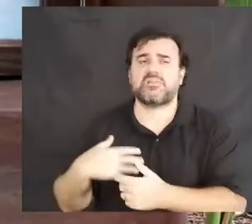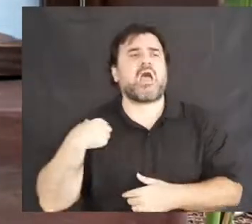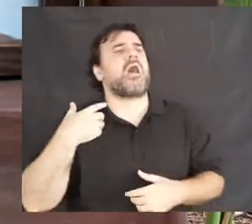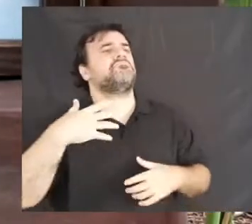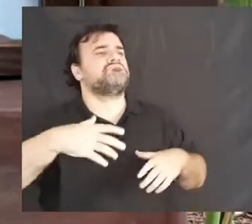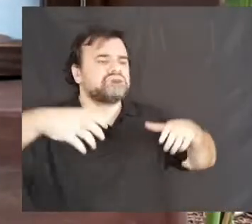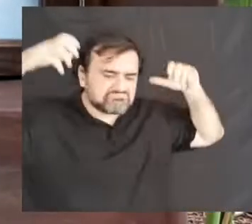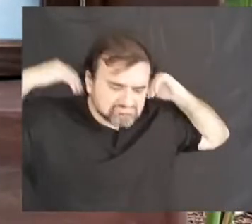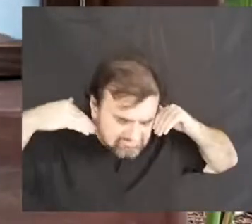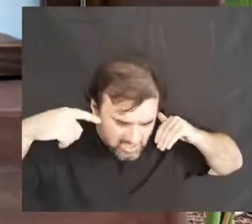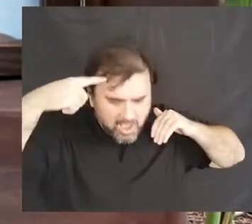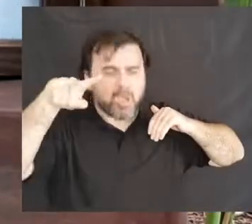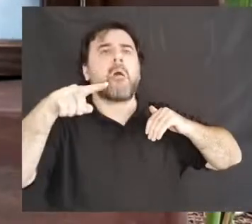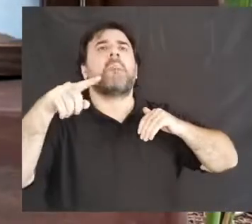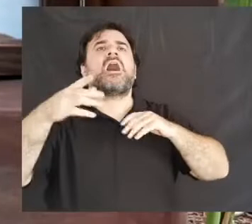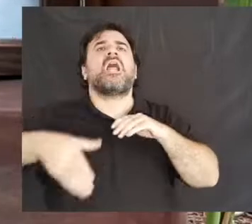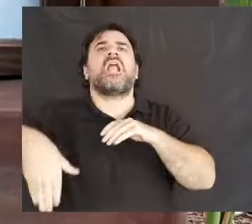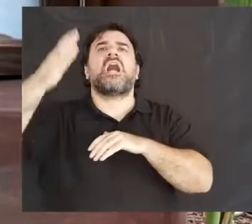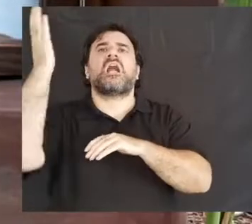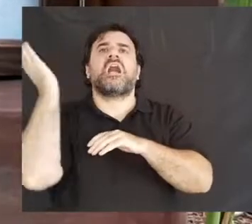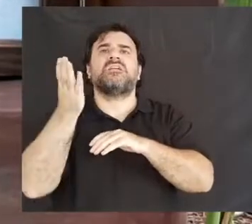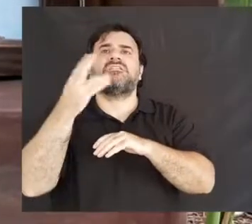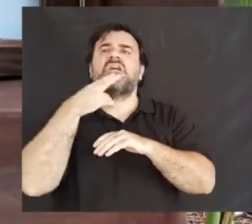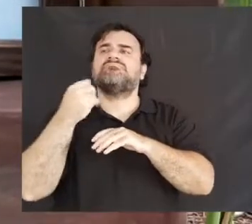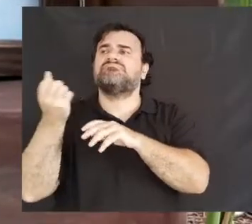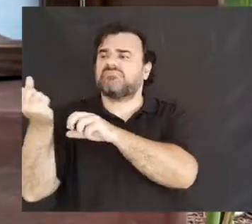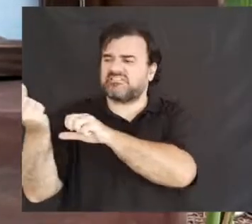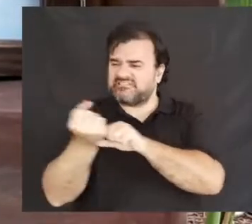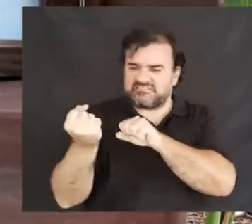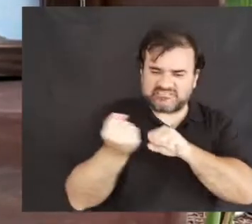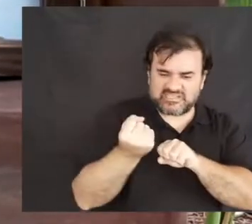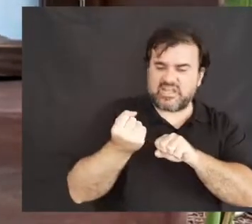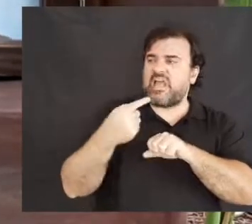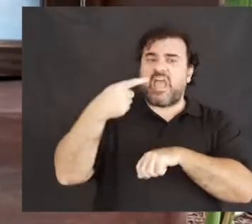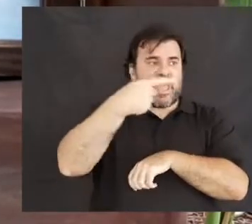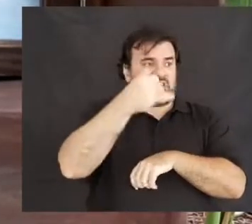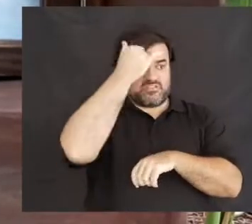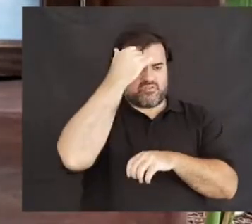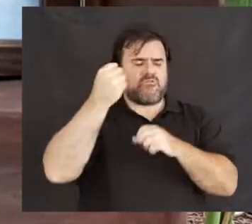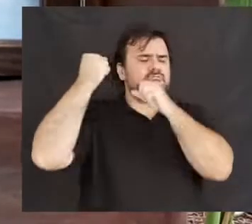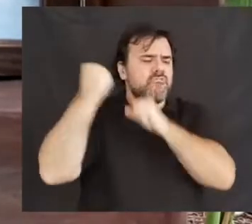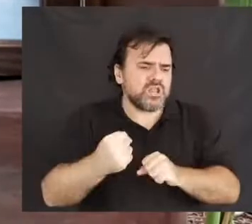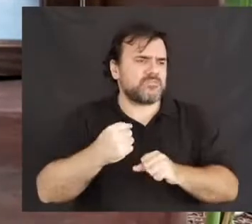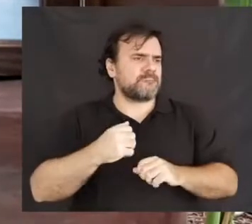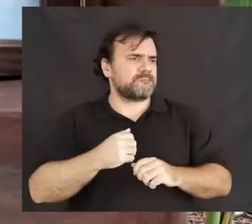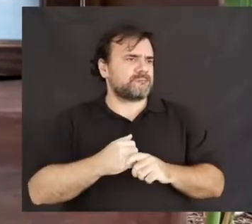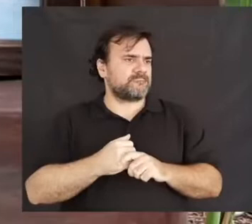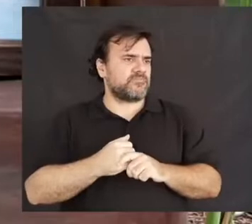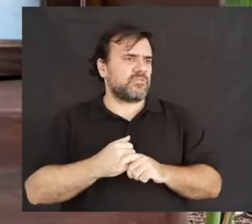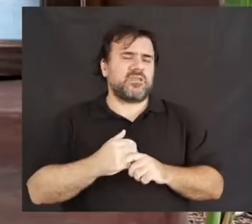enyugaremos para el arrastre de caña. Este año se mete fuerte y ese toro es fuerte y resistente.